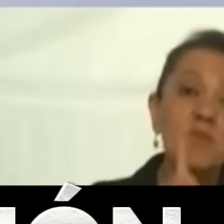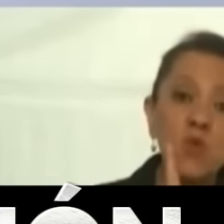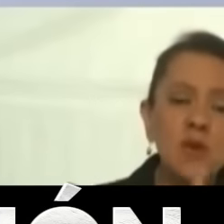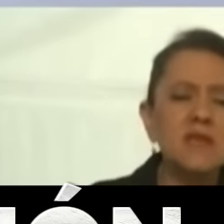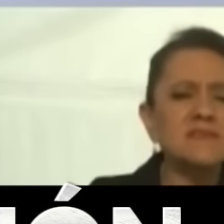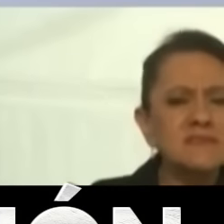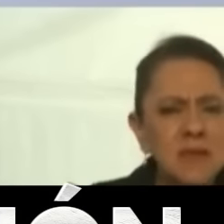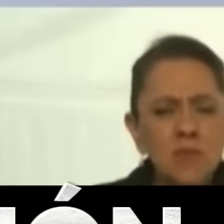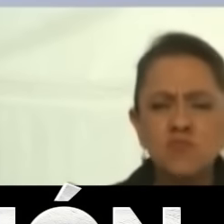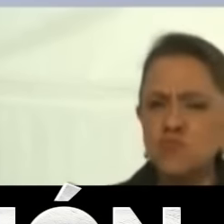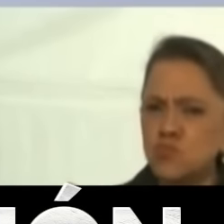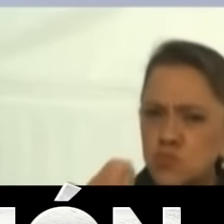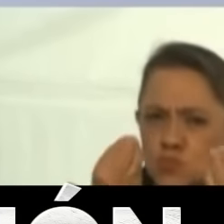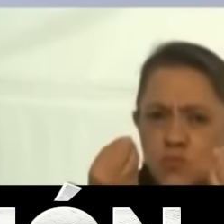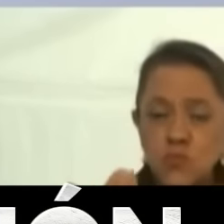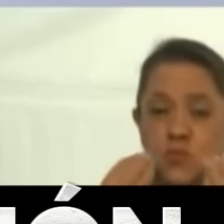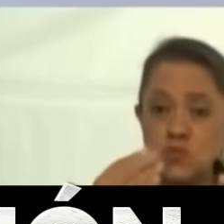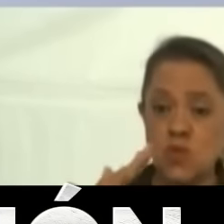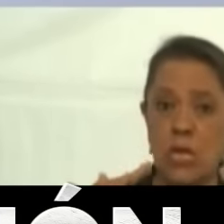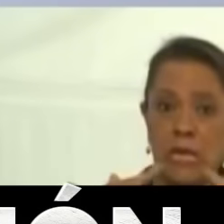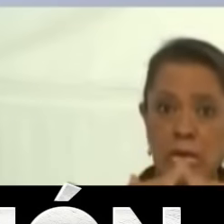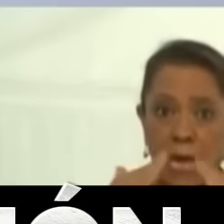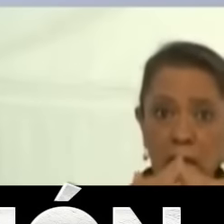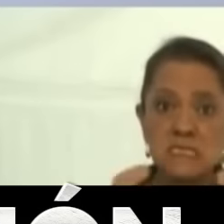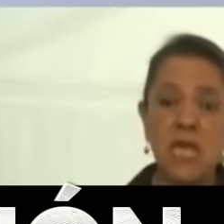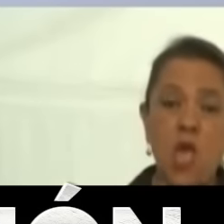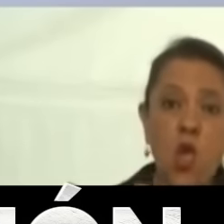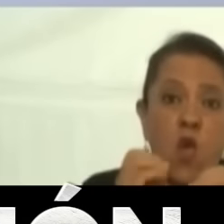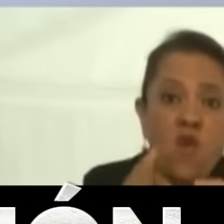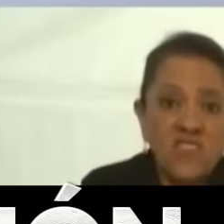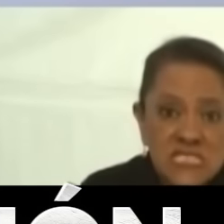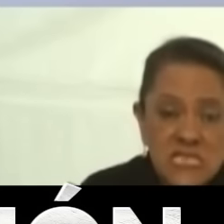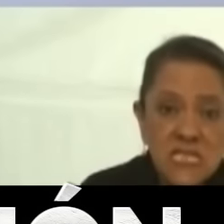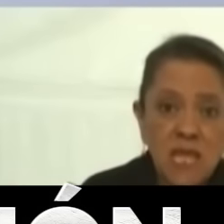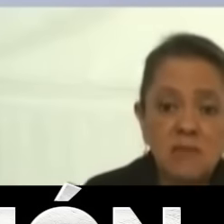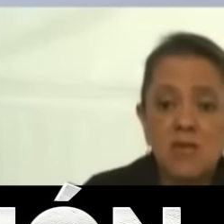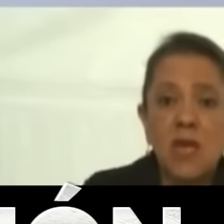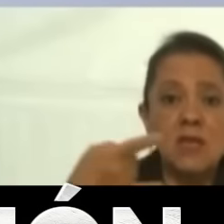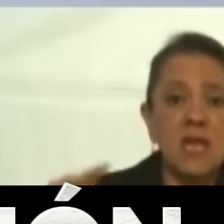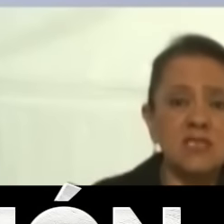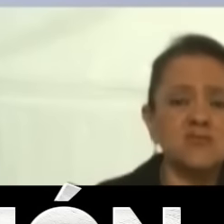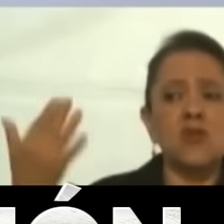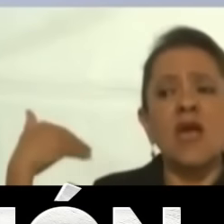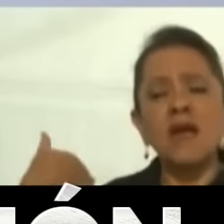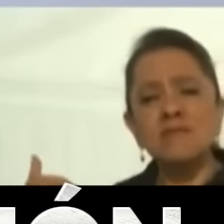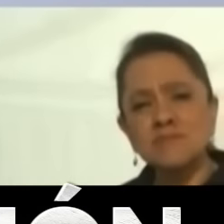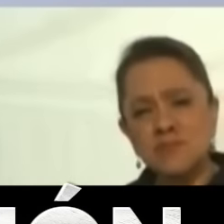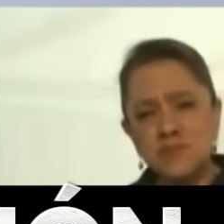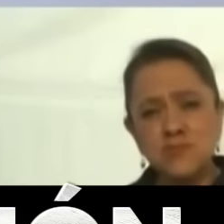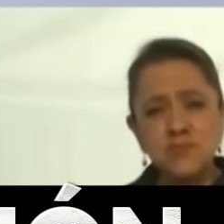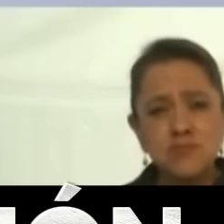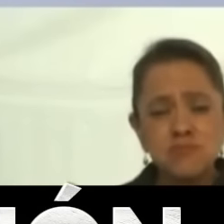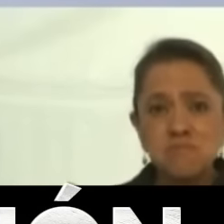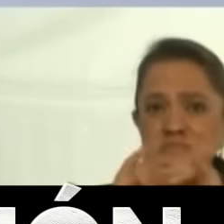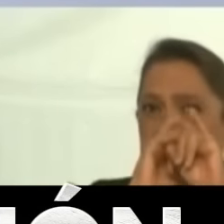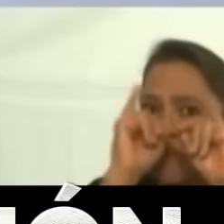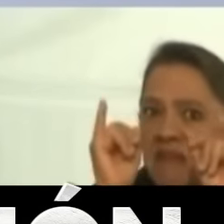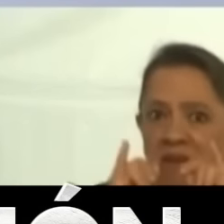trabajo. E históricamente no se había reconocido el trabajo que se hace en el